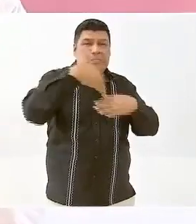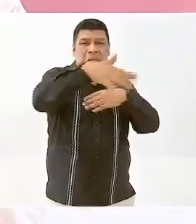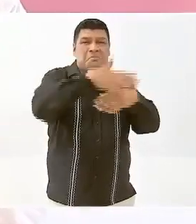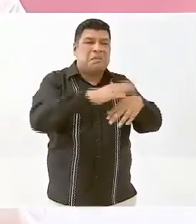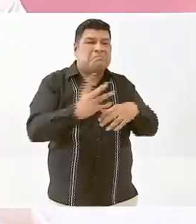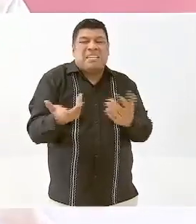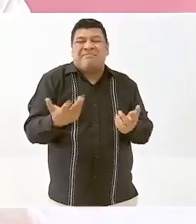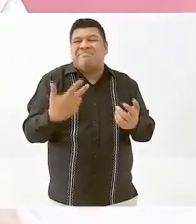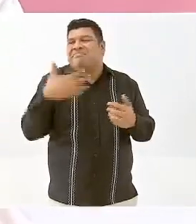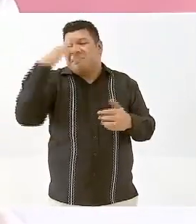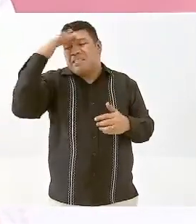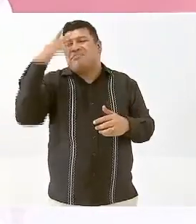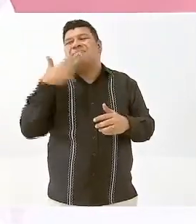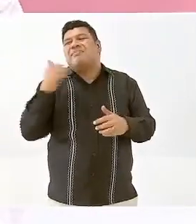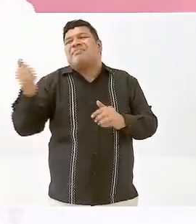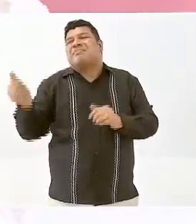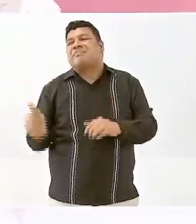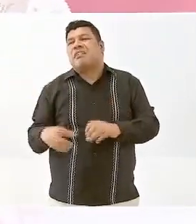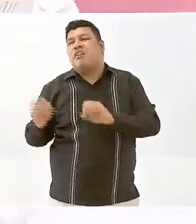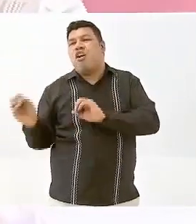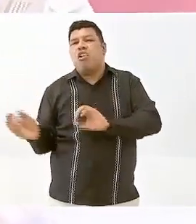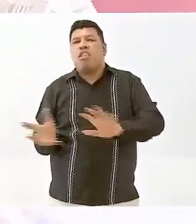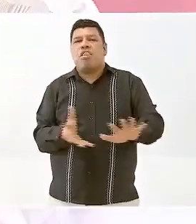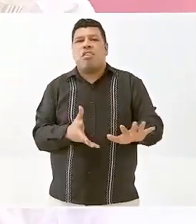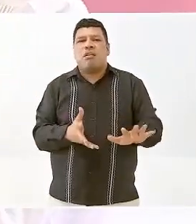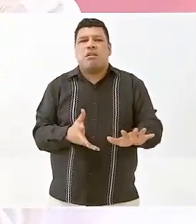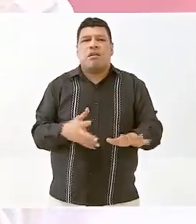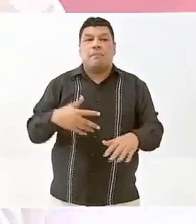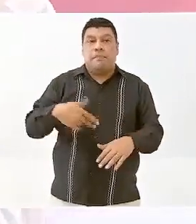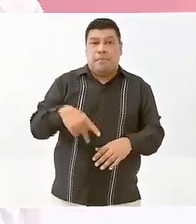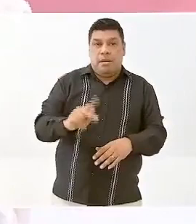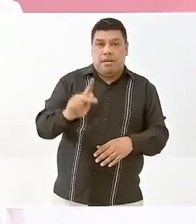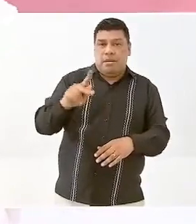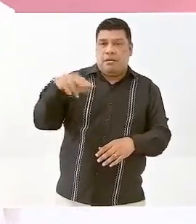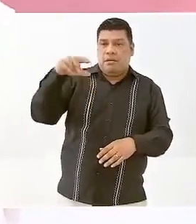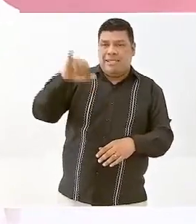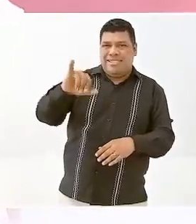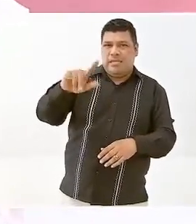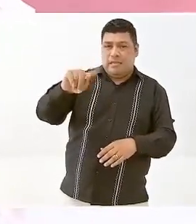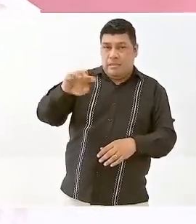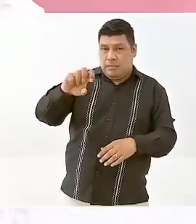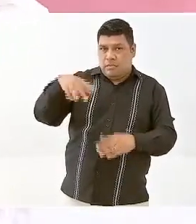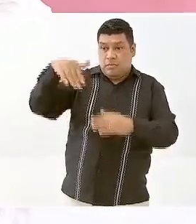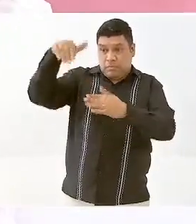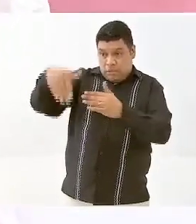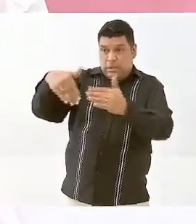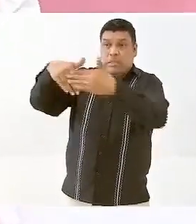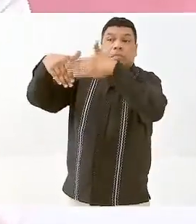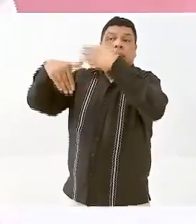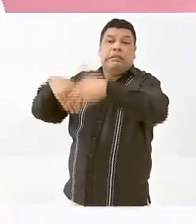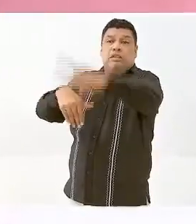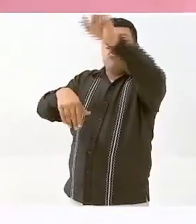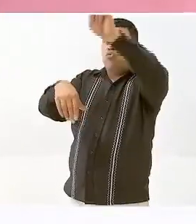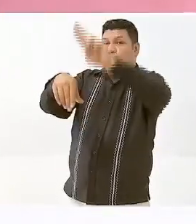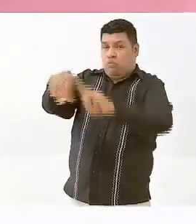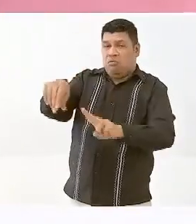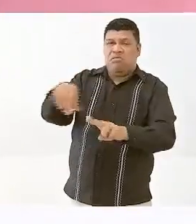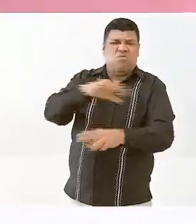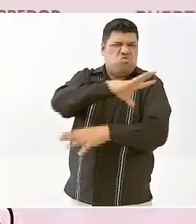concesionaron. Pero del istmo hacia el norte entregaron